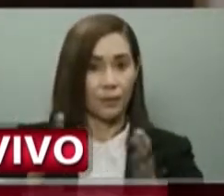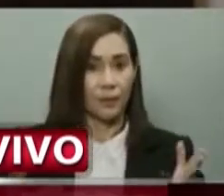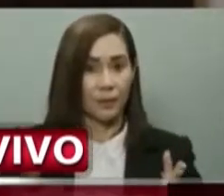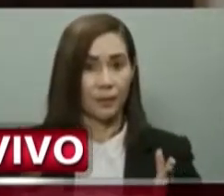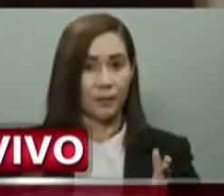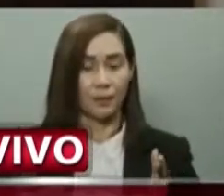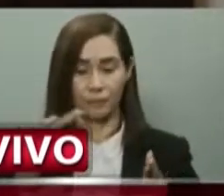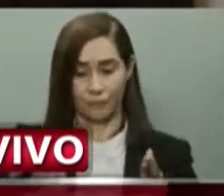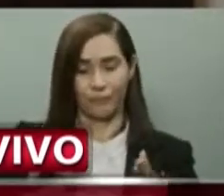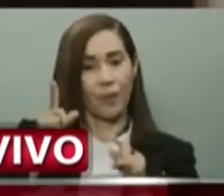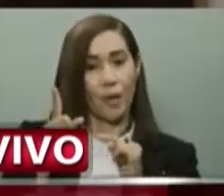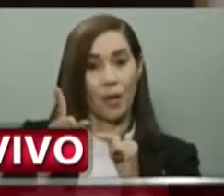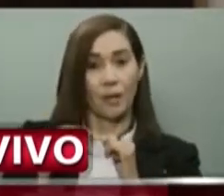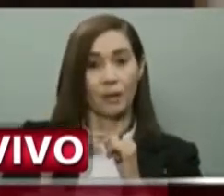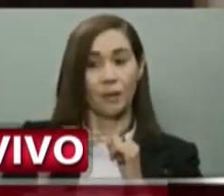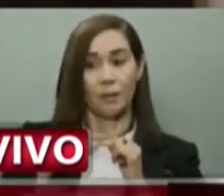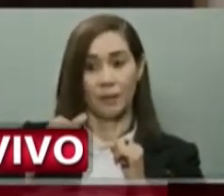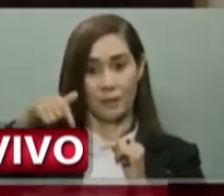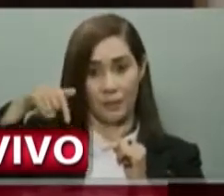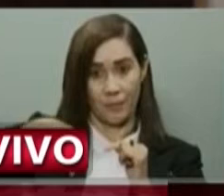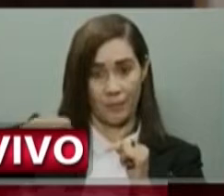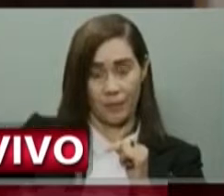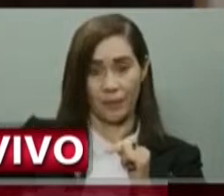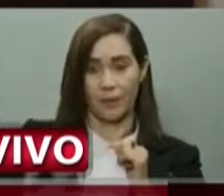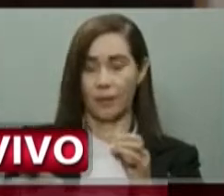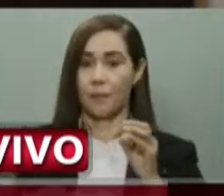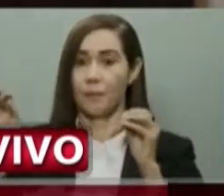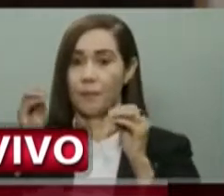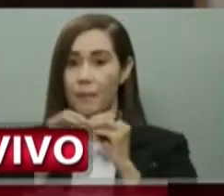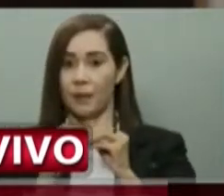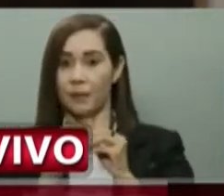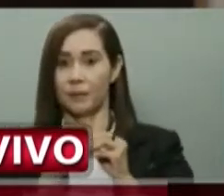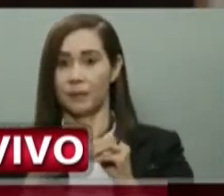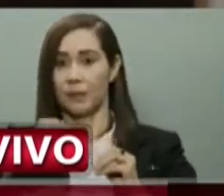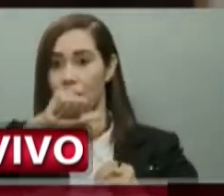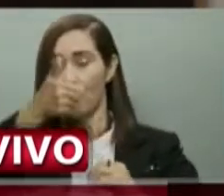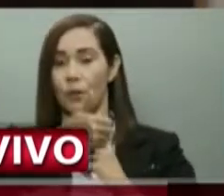Que dependemos mucho más que otros países del comercio exterior.